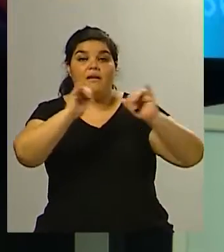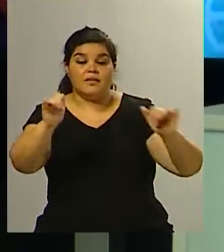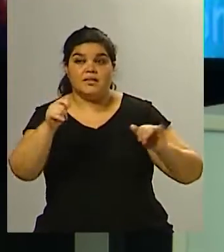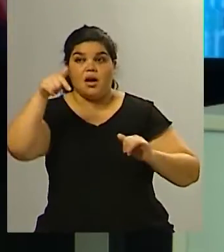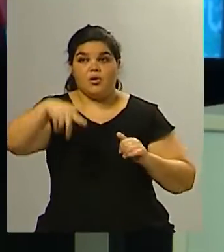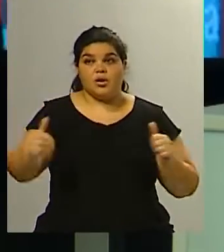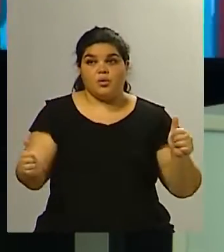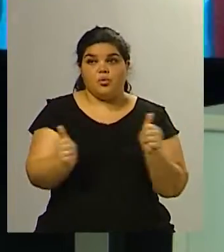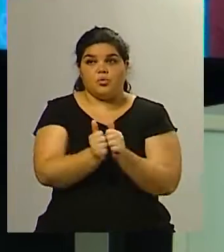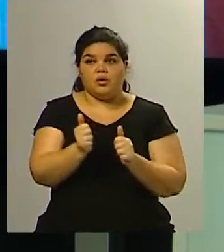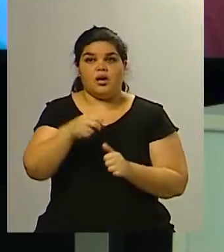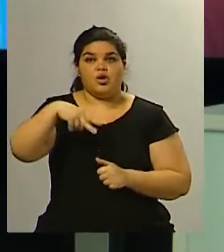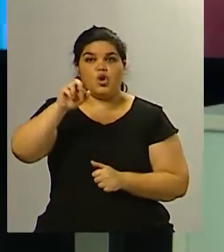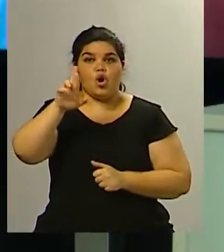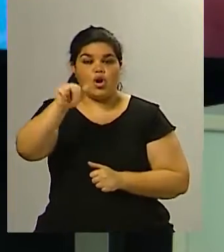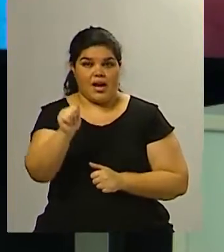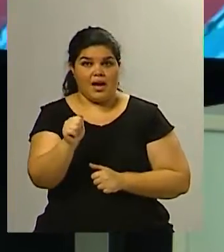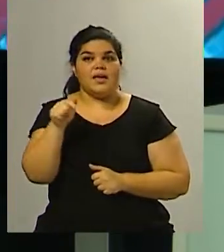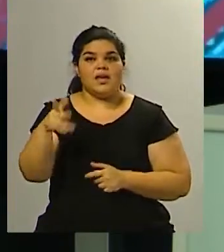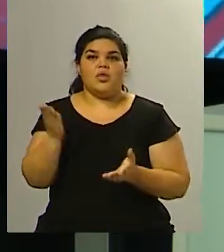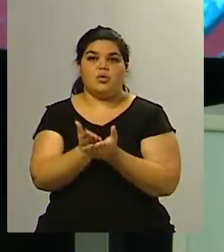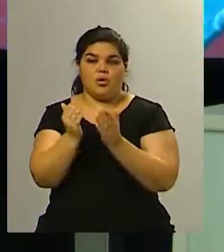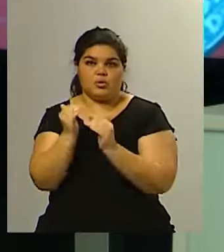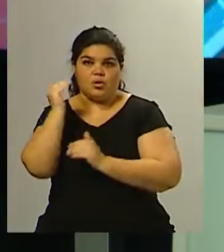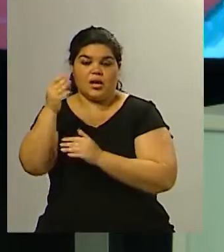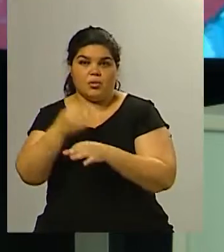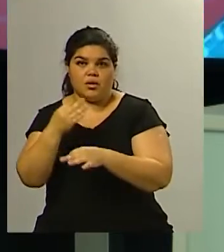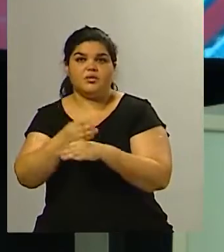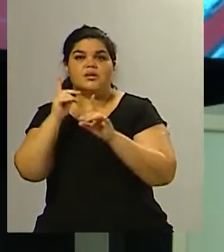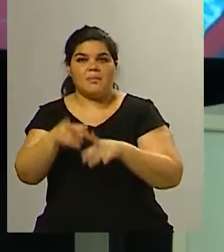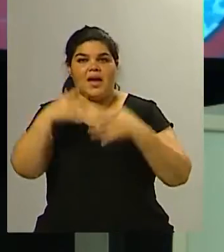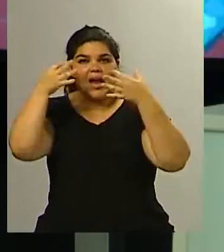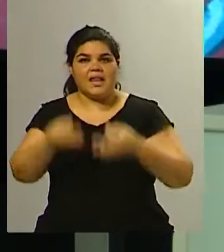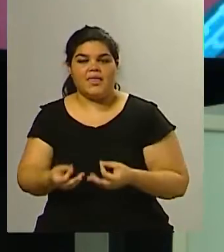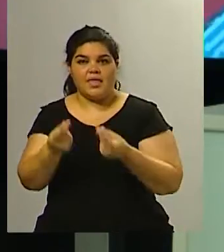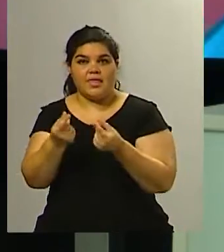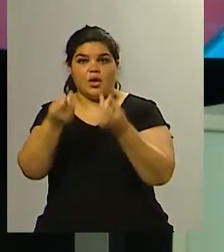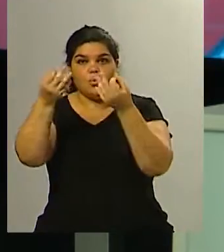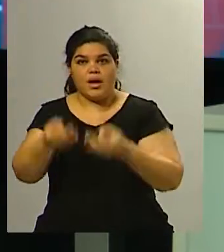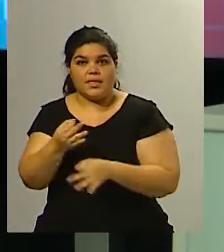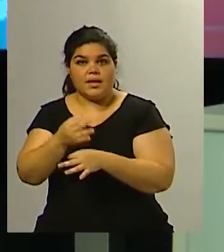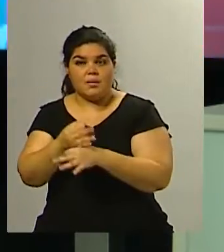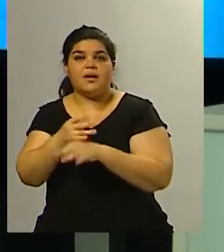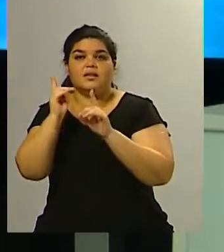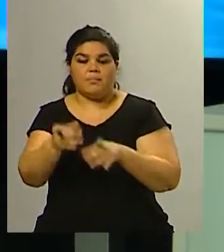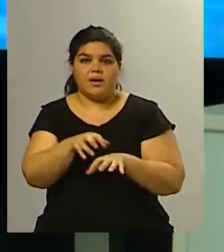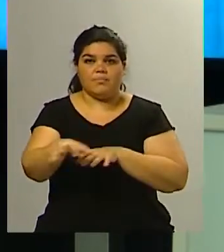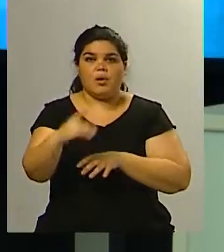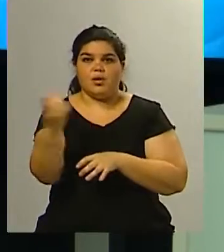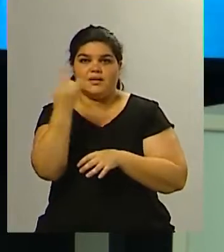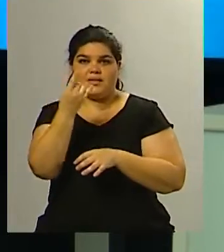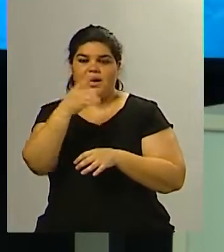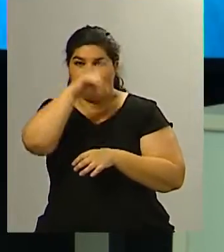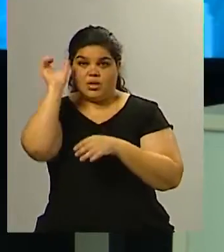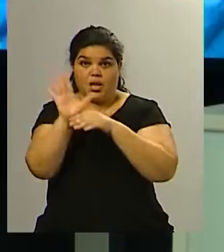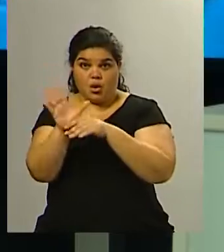con Nora Marlia, que es doctora en educación, especialista en calidad educativa y también directora del Departamento de Aplicación Docente de la Universidad Nacional de Cuyo. Vamos